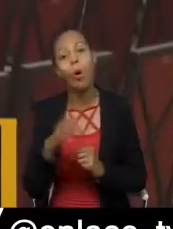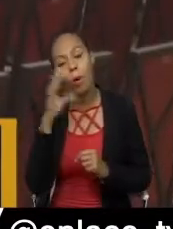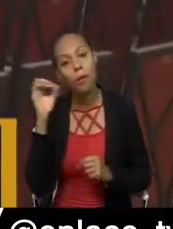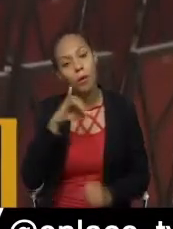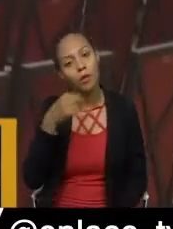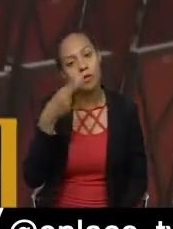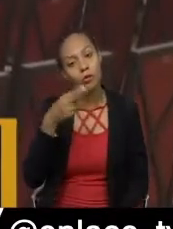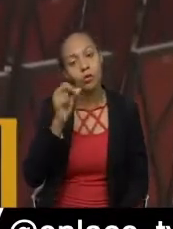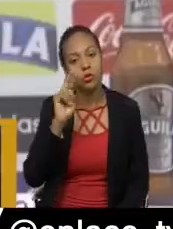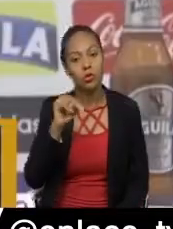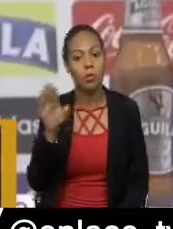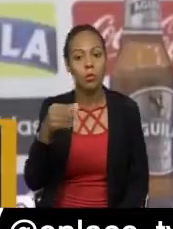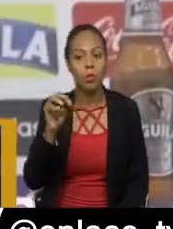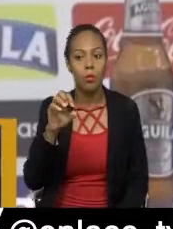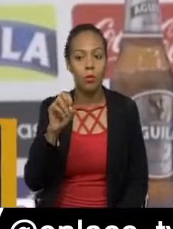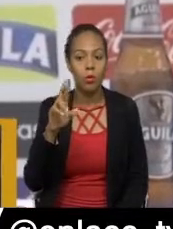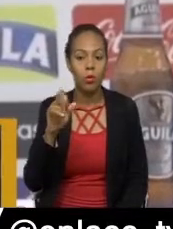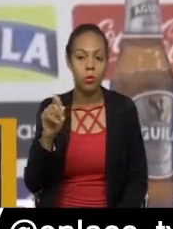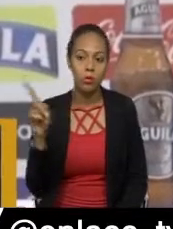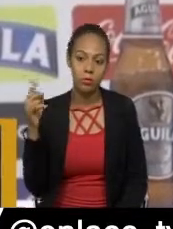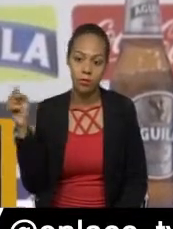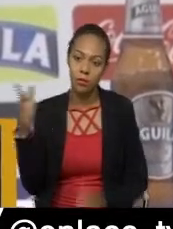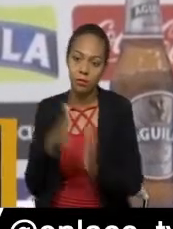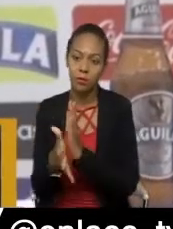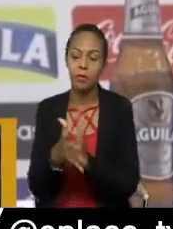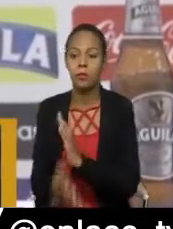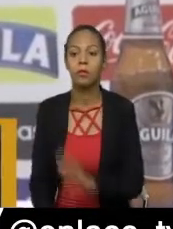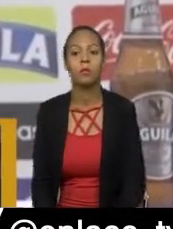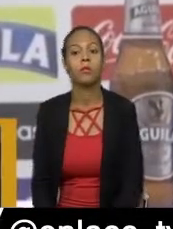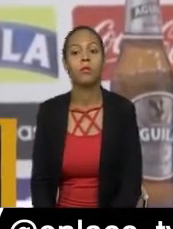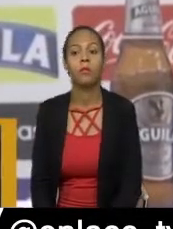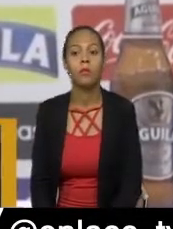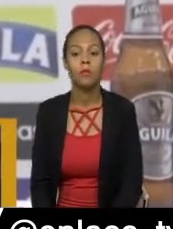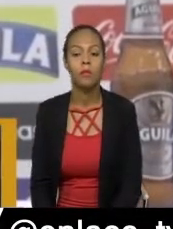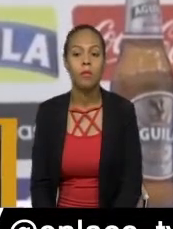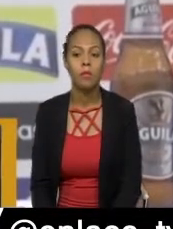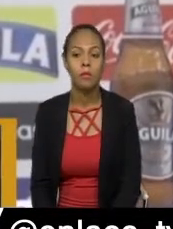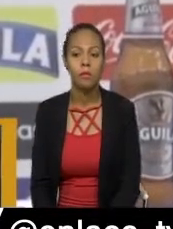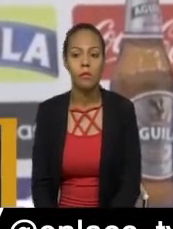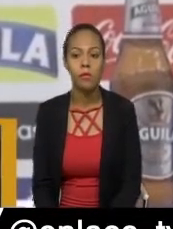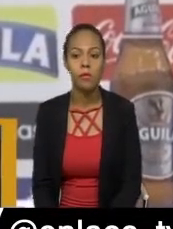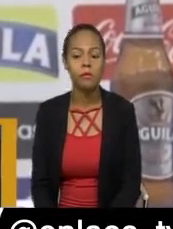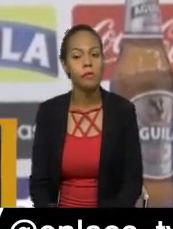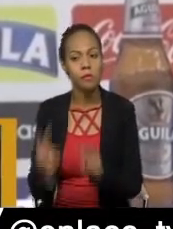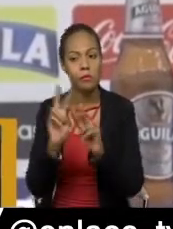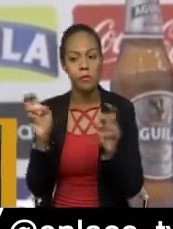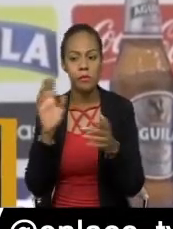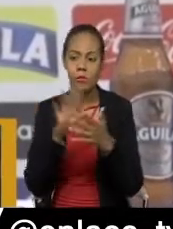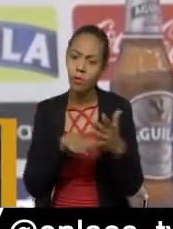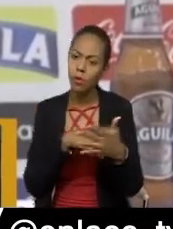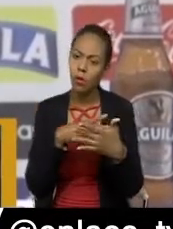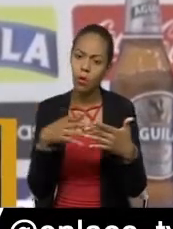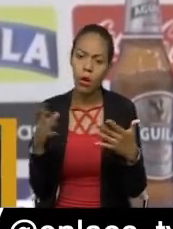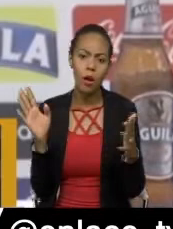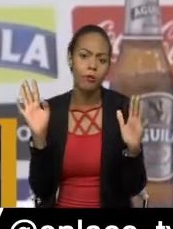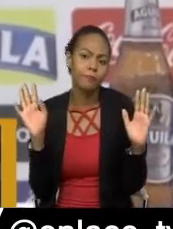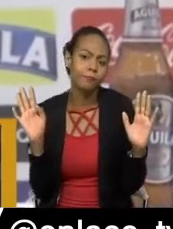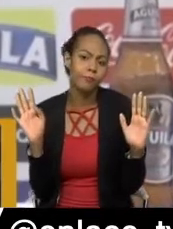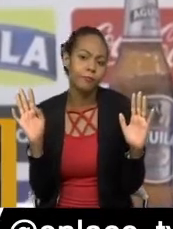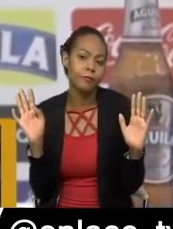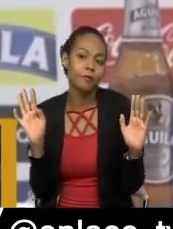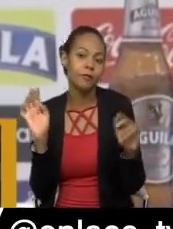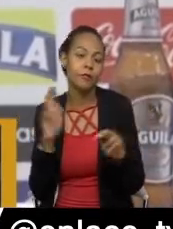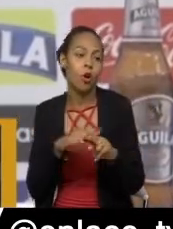Escuchemos al profe Pekerman. El tema del horario fue un como todas las selecciones que